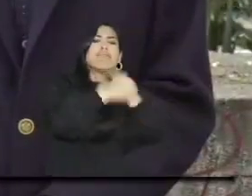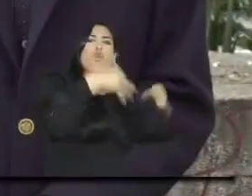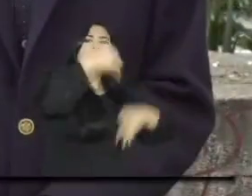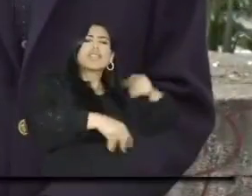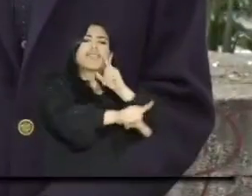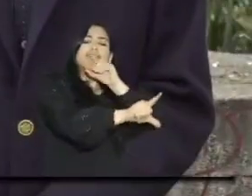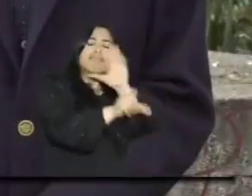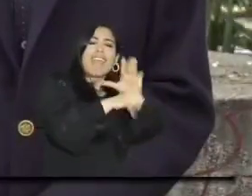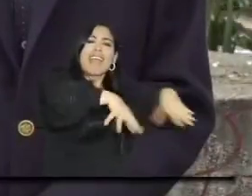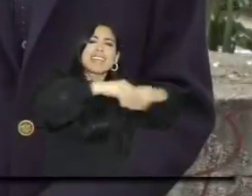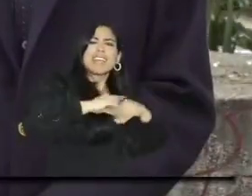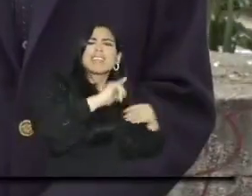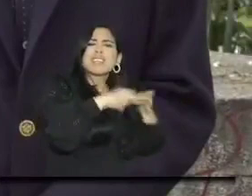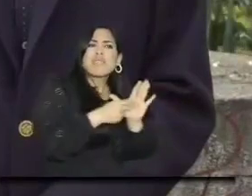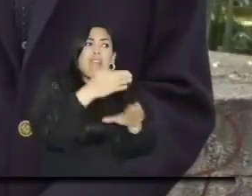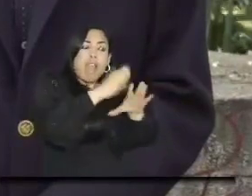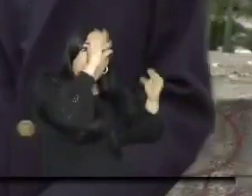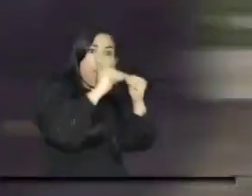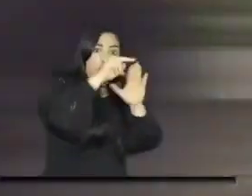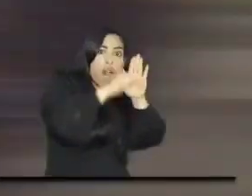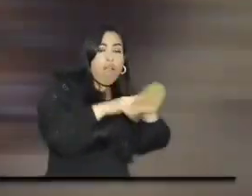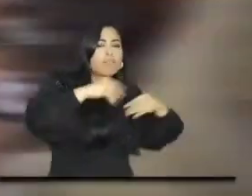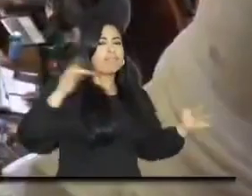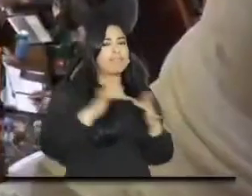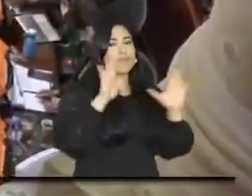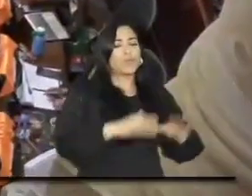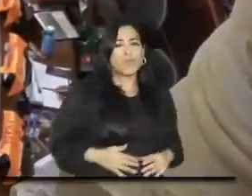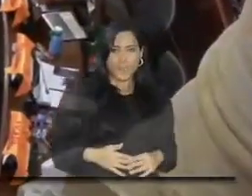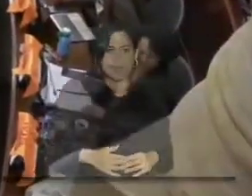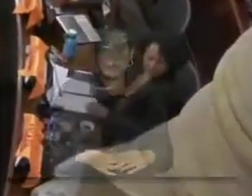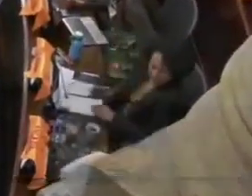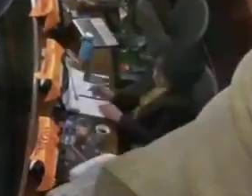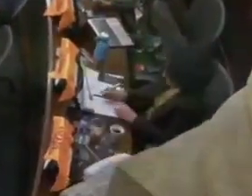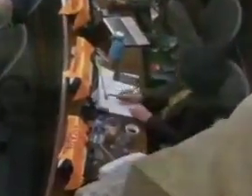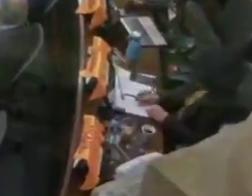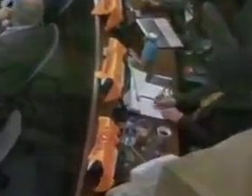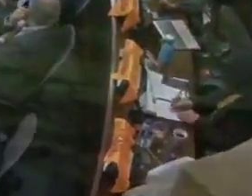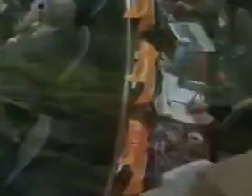ley de sometimiento a la justicia que reglamente lo concerniente a ese tema.